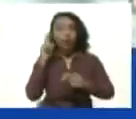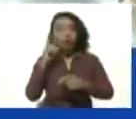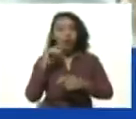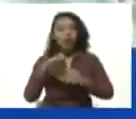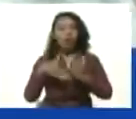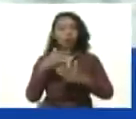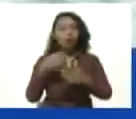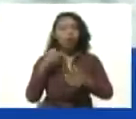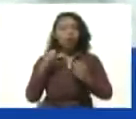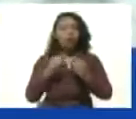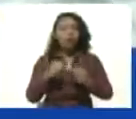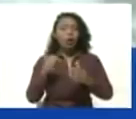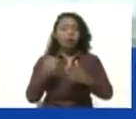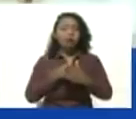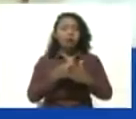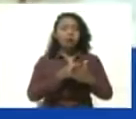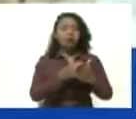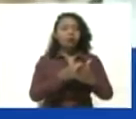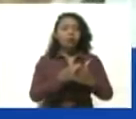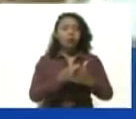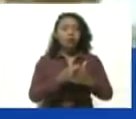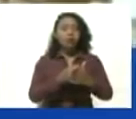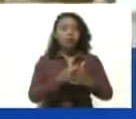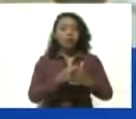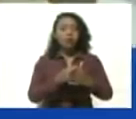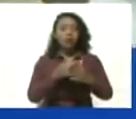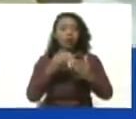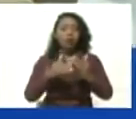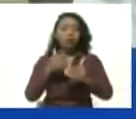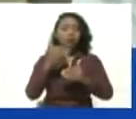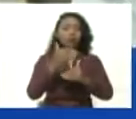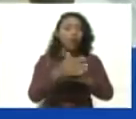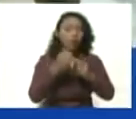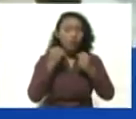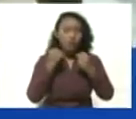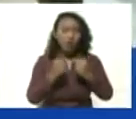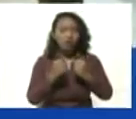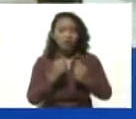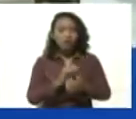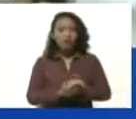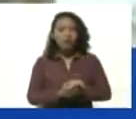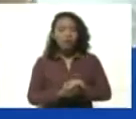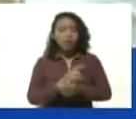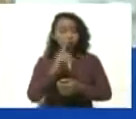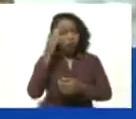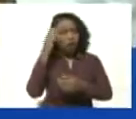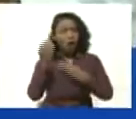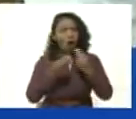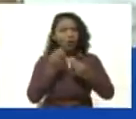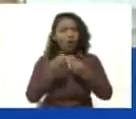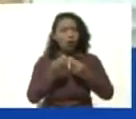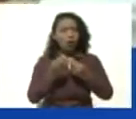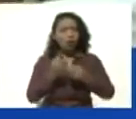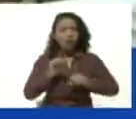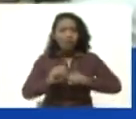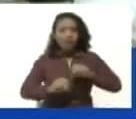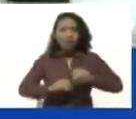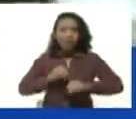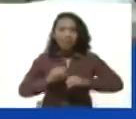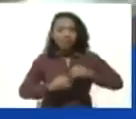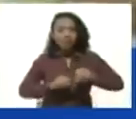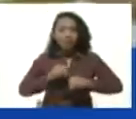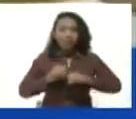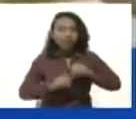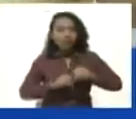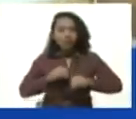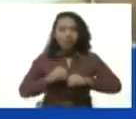golpeada. Los efectos post-COVID fueron muy fuertes. ¿Y tú sabes cómo los venció? Con la bicicleta.